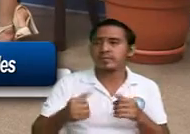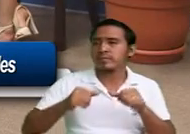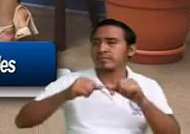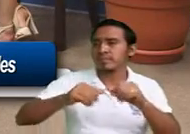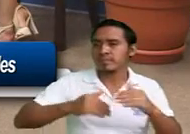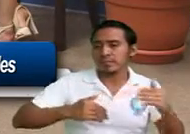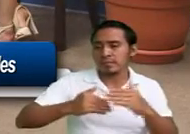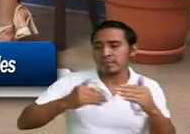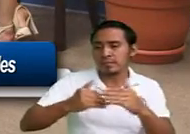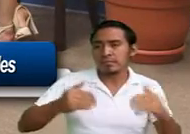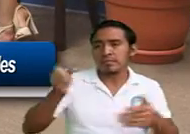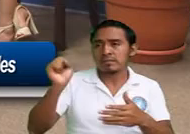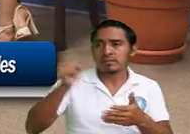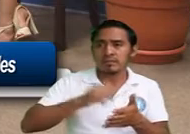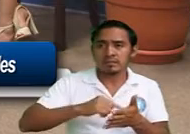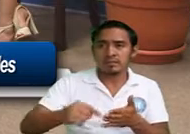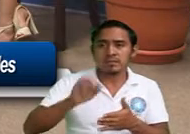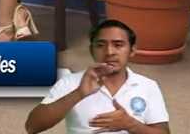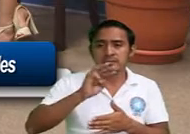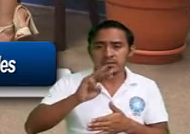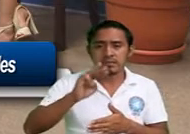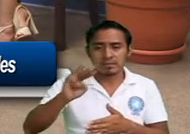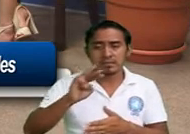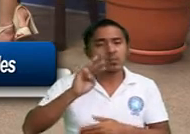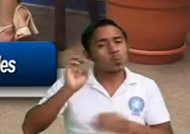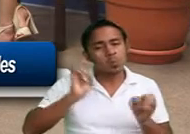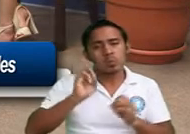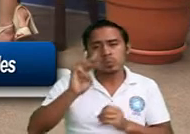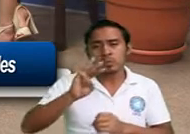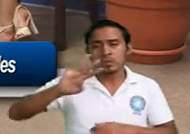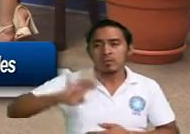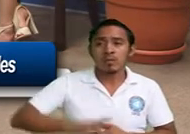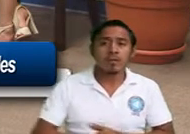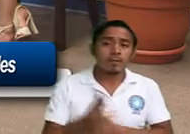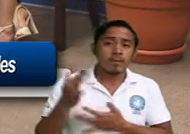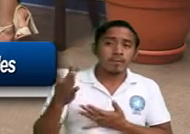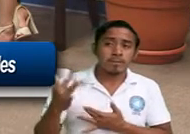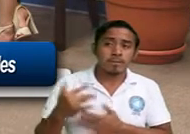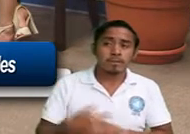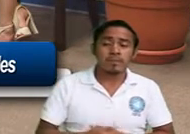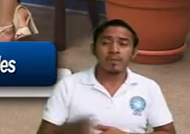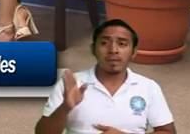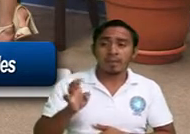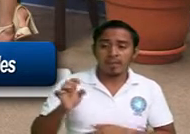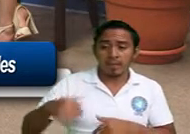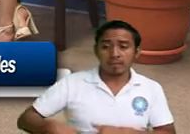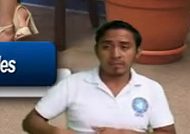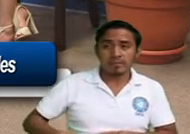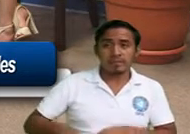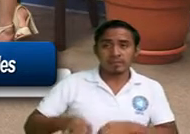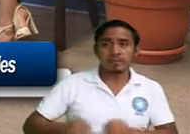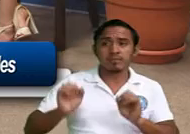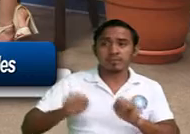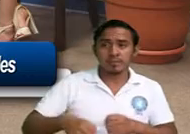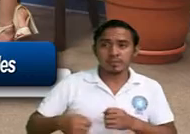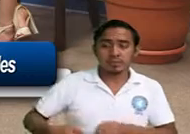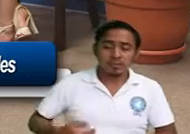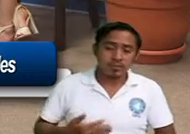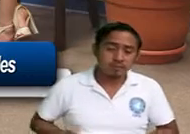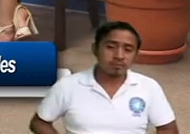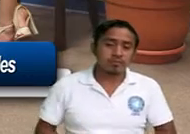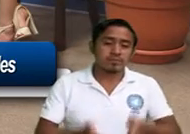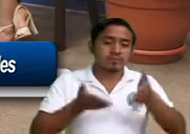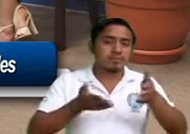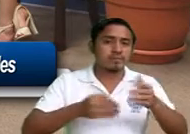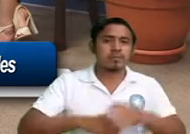llegar cercano a la semana 33 o 34, donde esperamos que el niño que está vivo, pues le vaya un poco mejor.